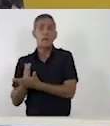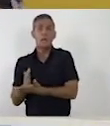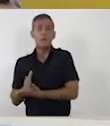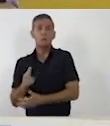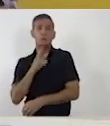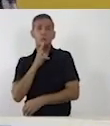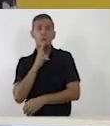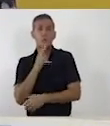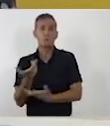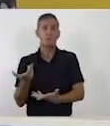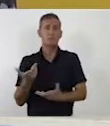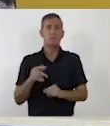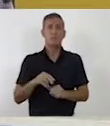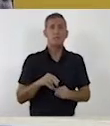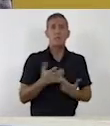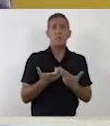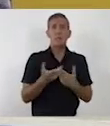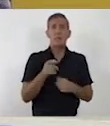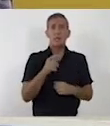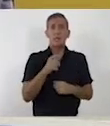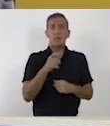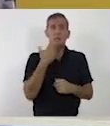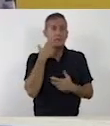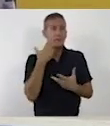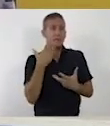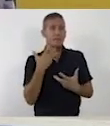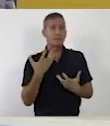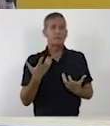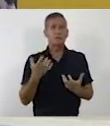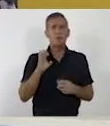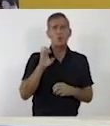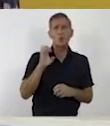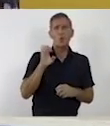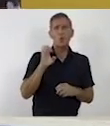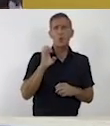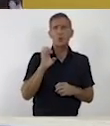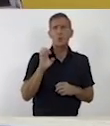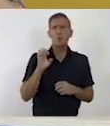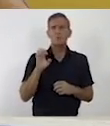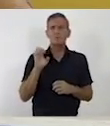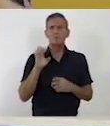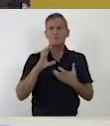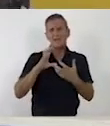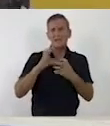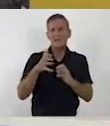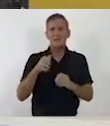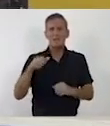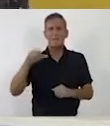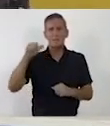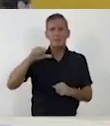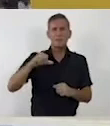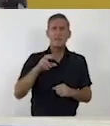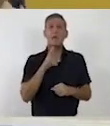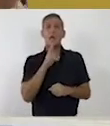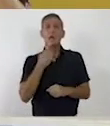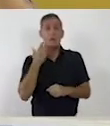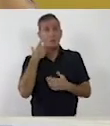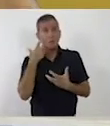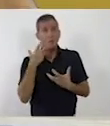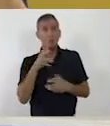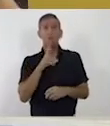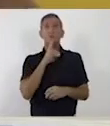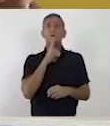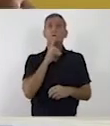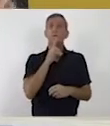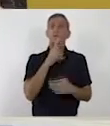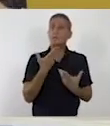también con el tema de los agentes contaminantes y los efectos negativos que esto puede provocar. En estos tiempos que el agua es más